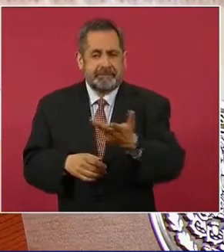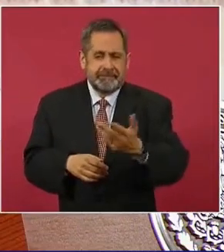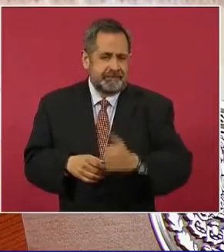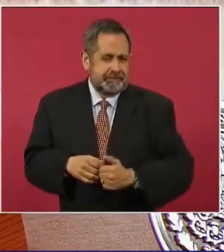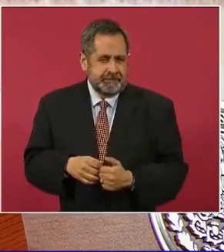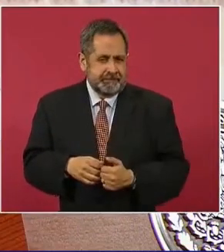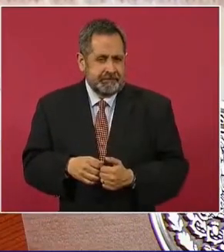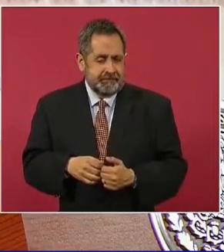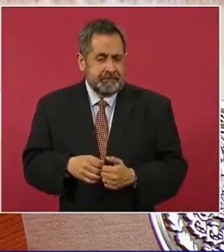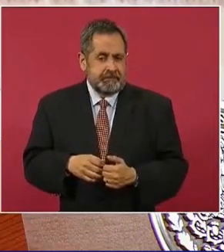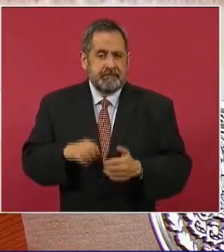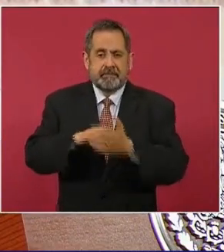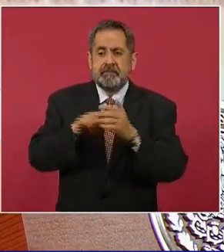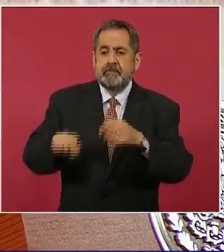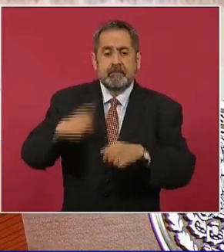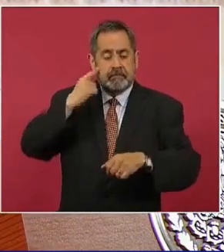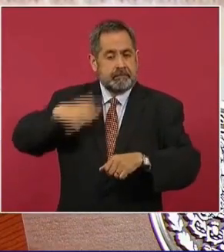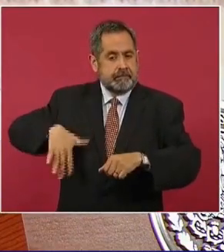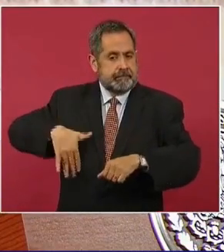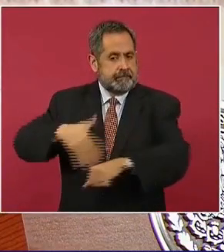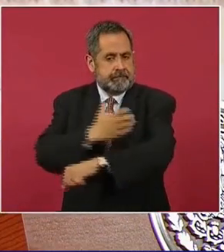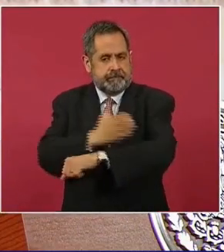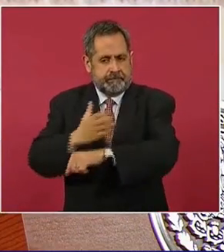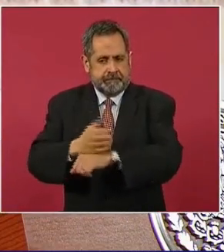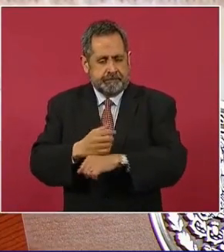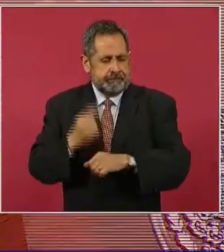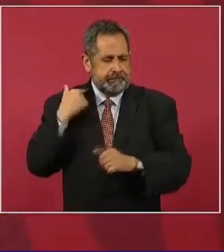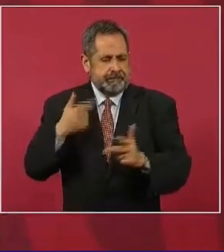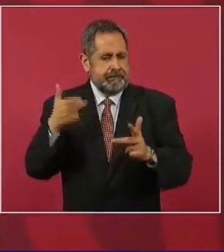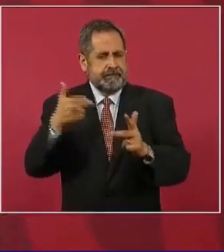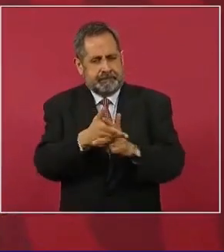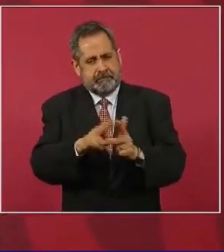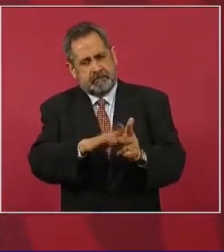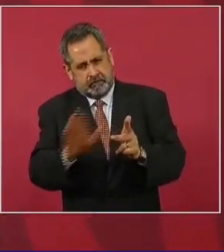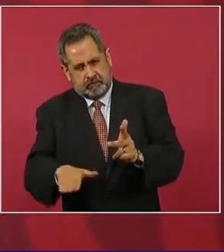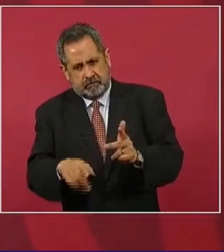En el caso de la compañera que fue asesinada